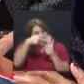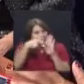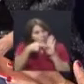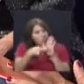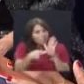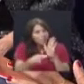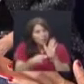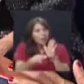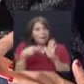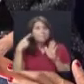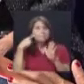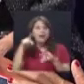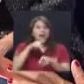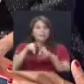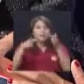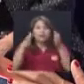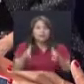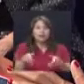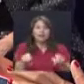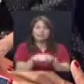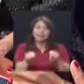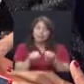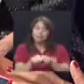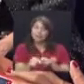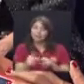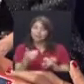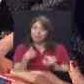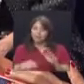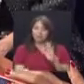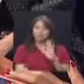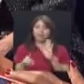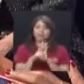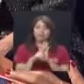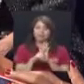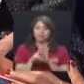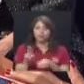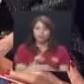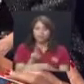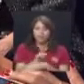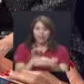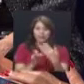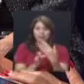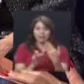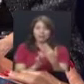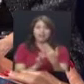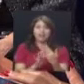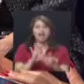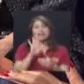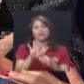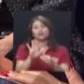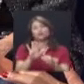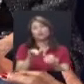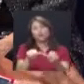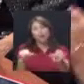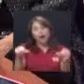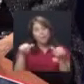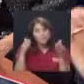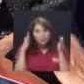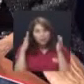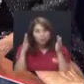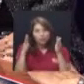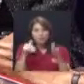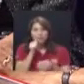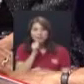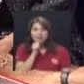profesionales que también tienen el derecho de hacer uso de esta técnica en su ámbito privado si